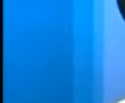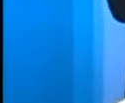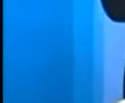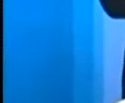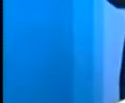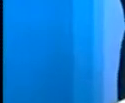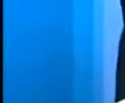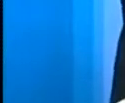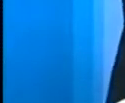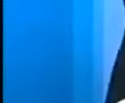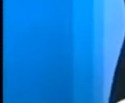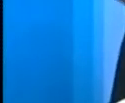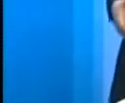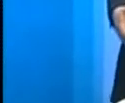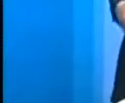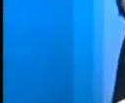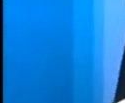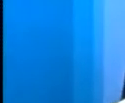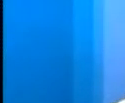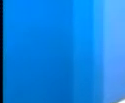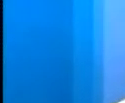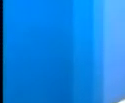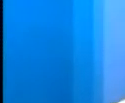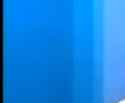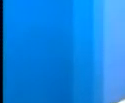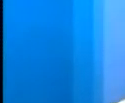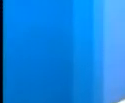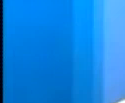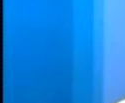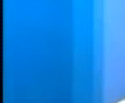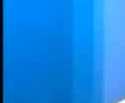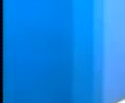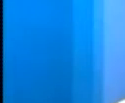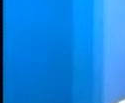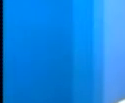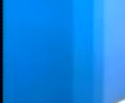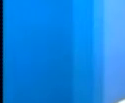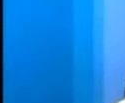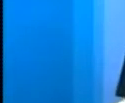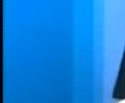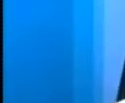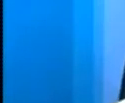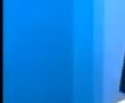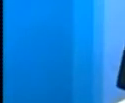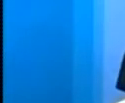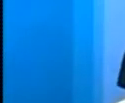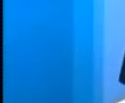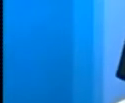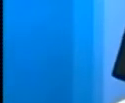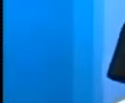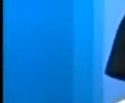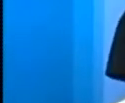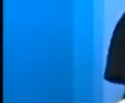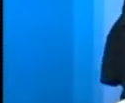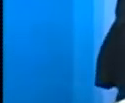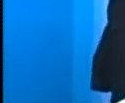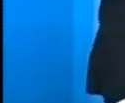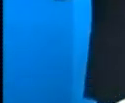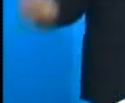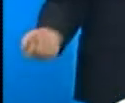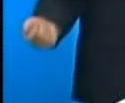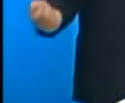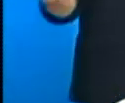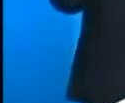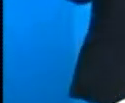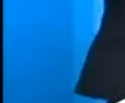¿Okay? Publicitaria, para una marca de lencería. Y invitan al periodista, el periodista vale, esa es una pregunta y termina el título. En los